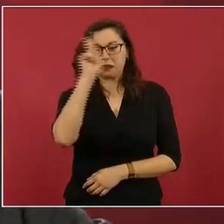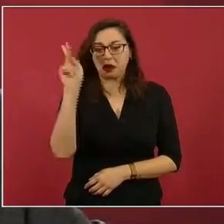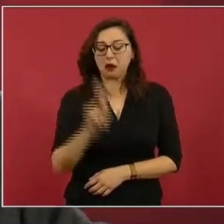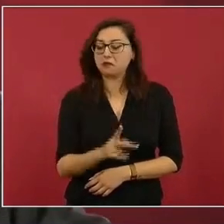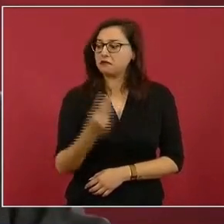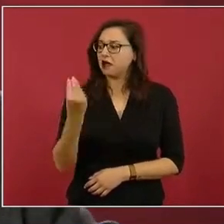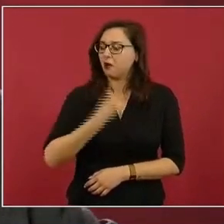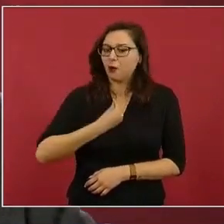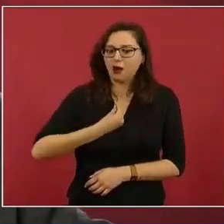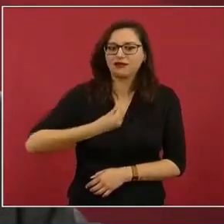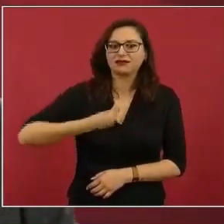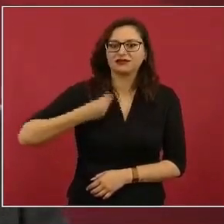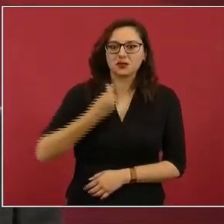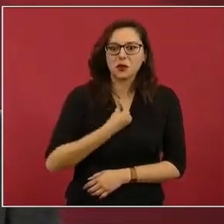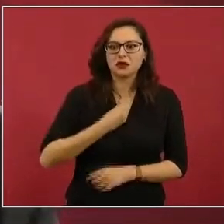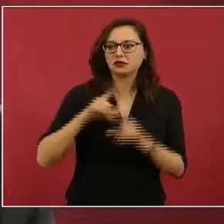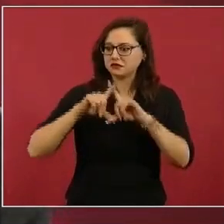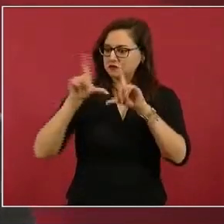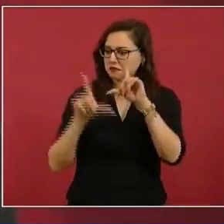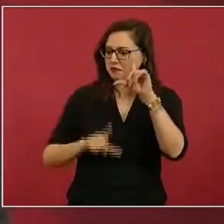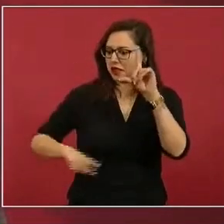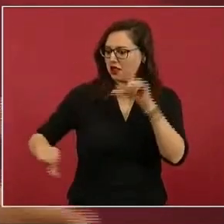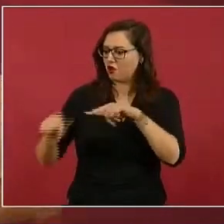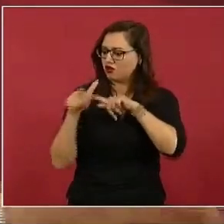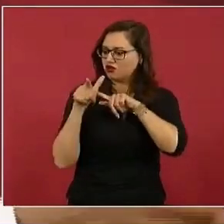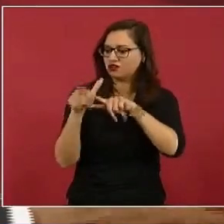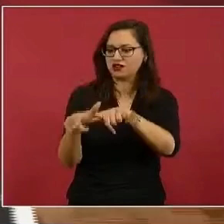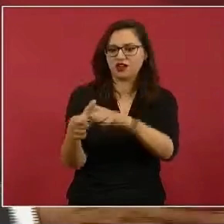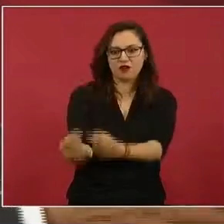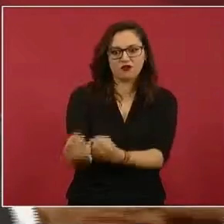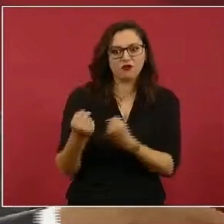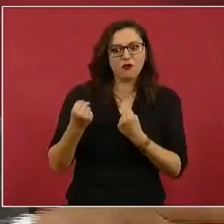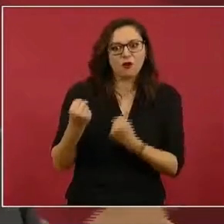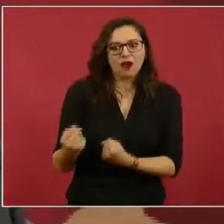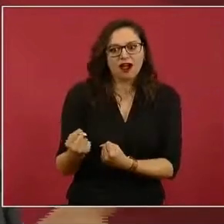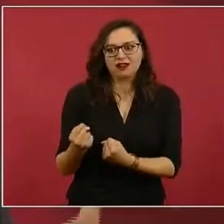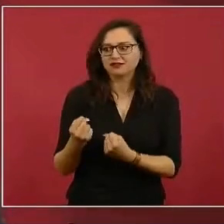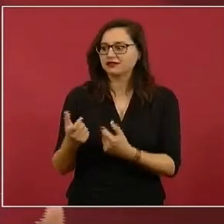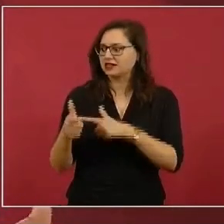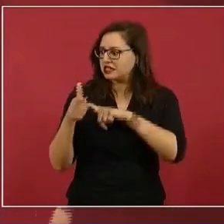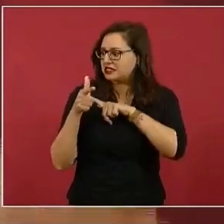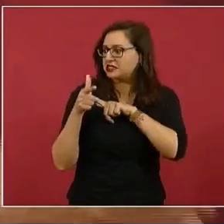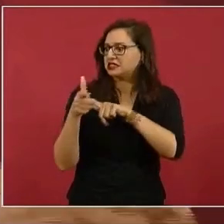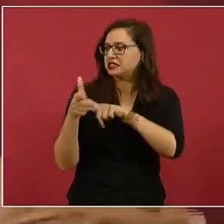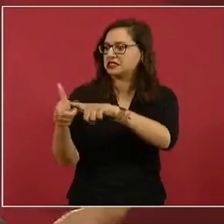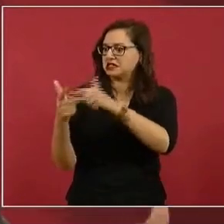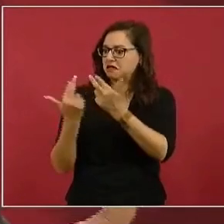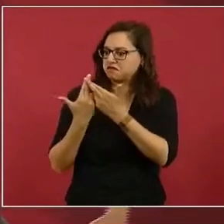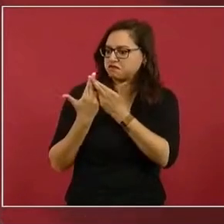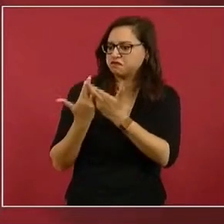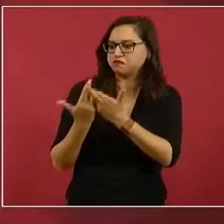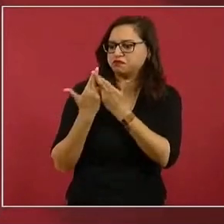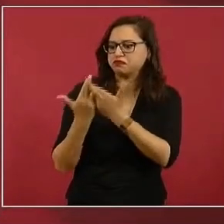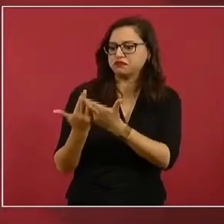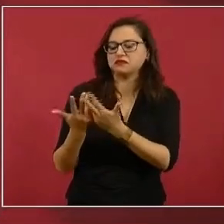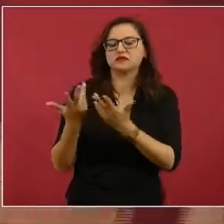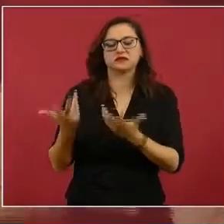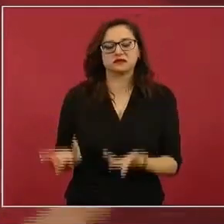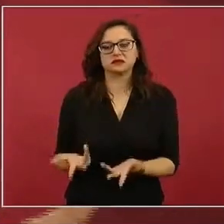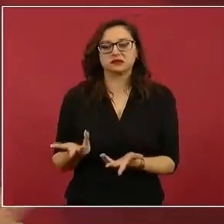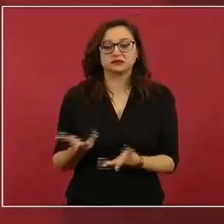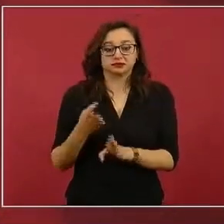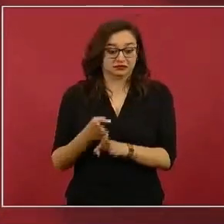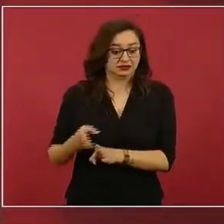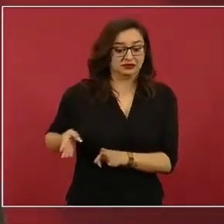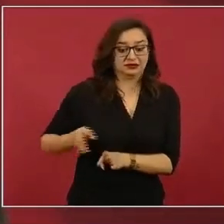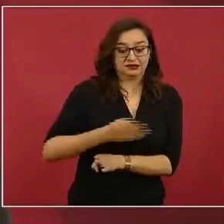pudieron destruir por completo a México? Vaya que en este periodo neoliberal se esmeraron en